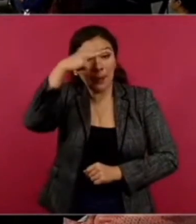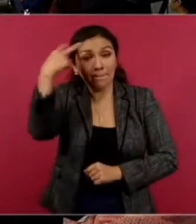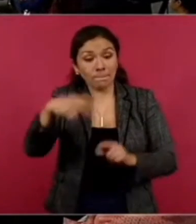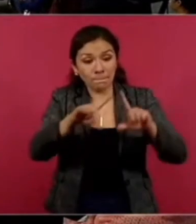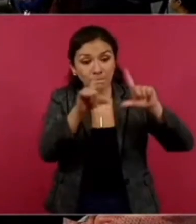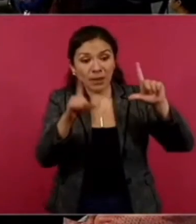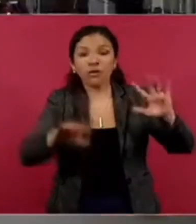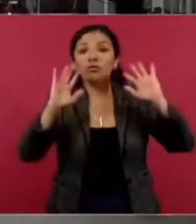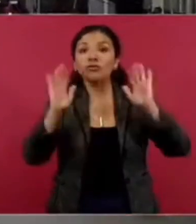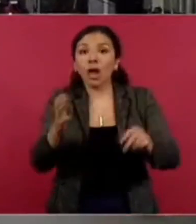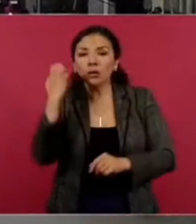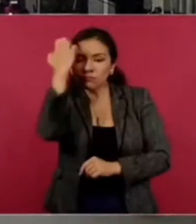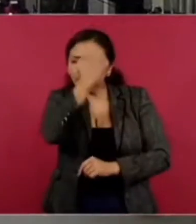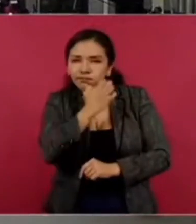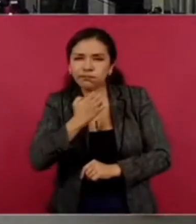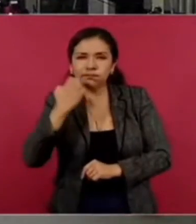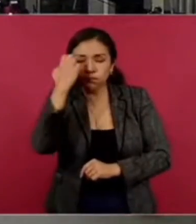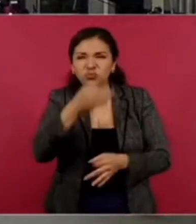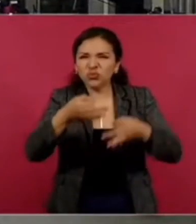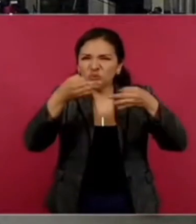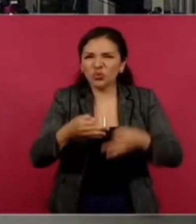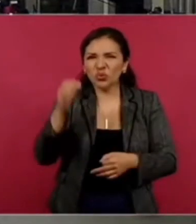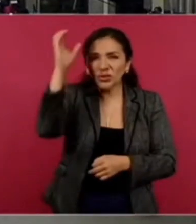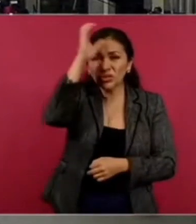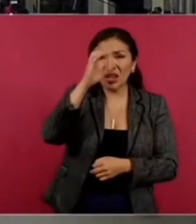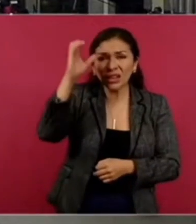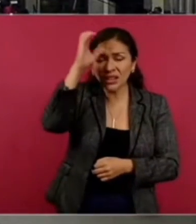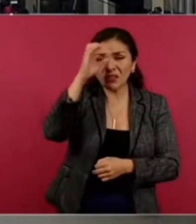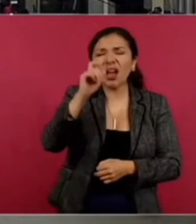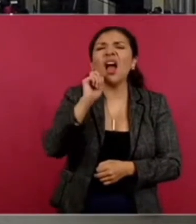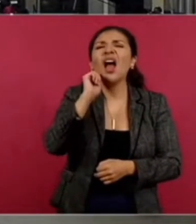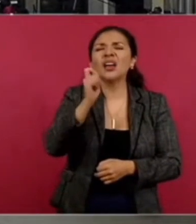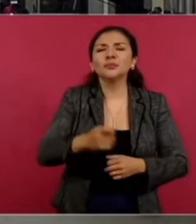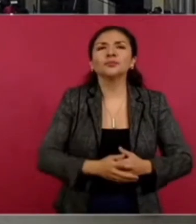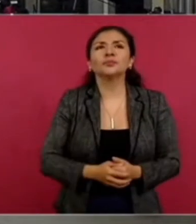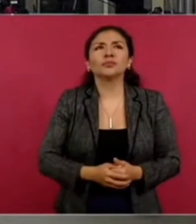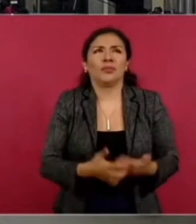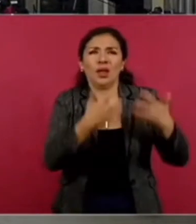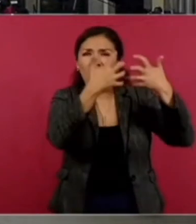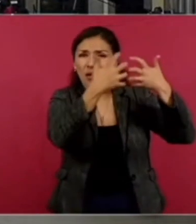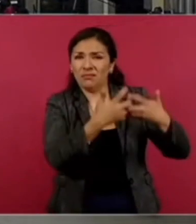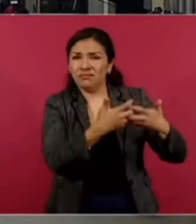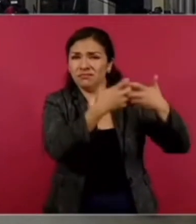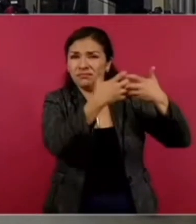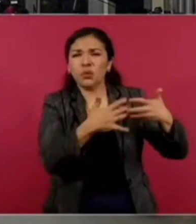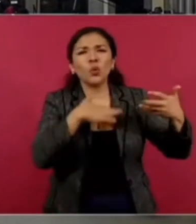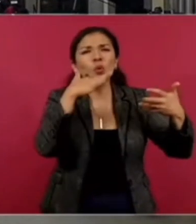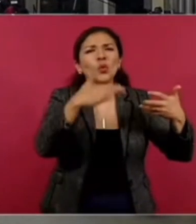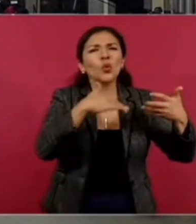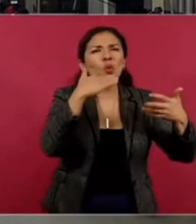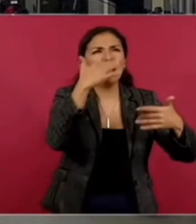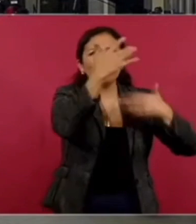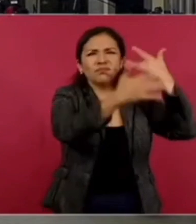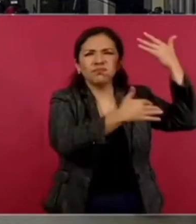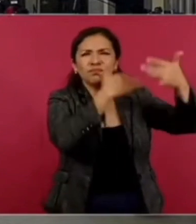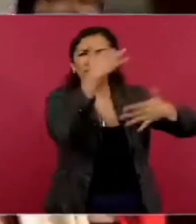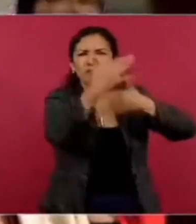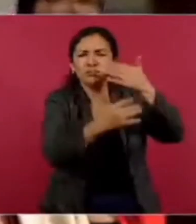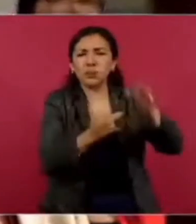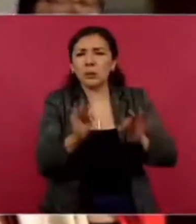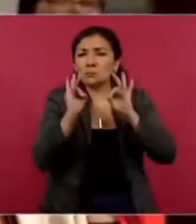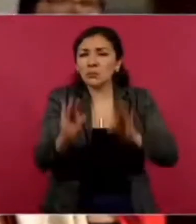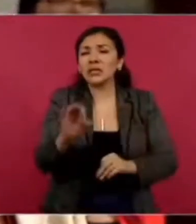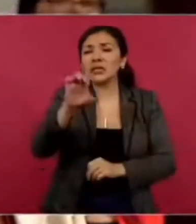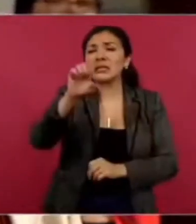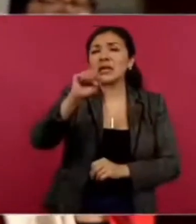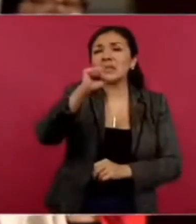evidencia científica incontrovertible de que la contaminación industrial en 60 regiones de